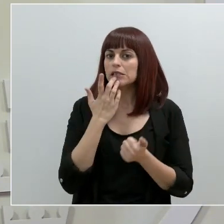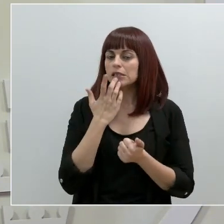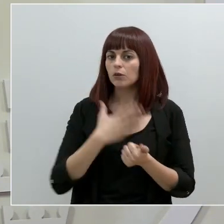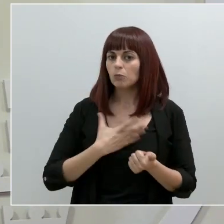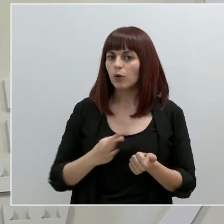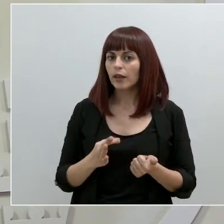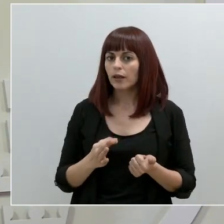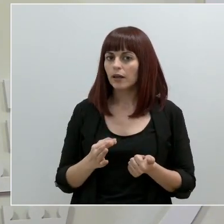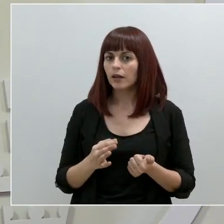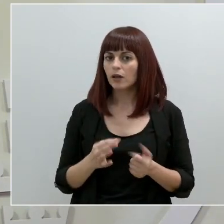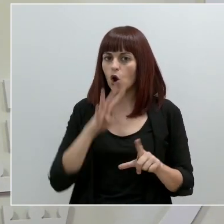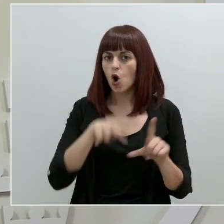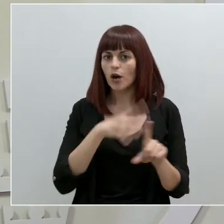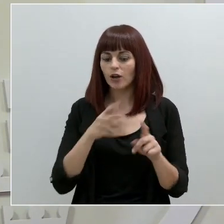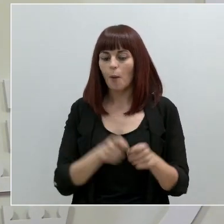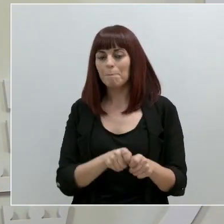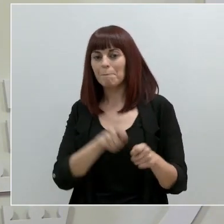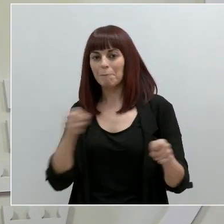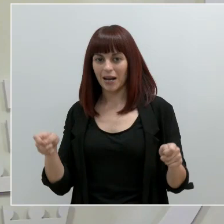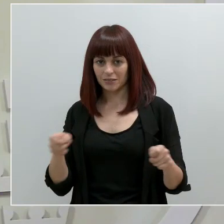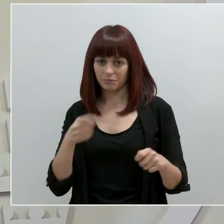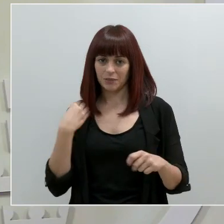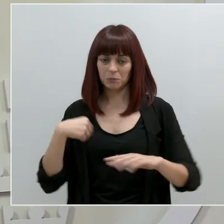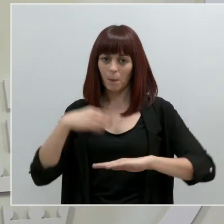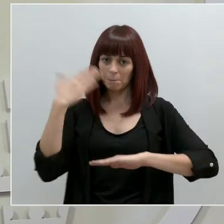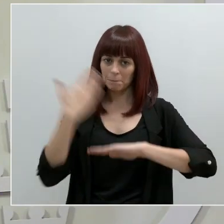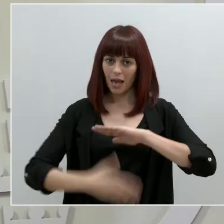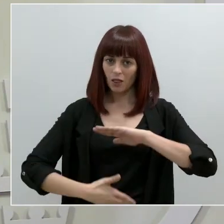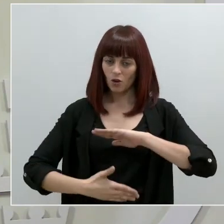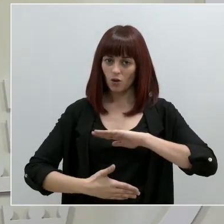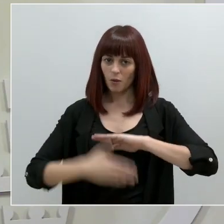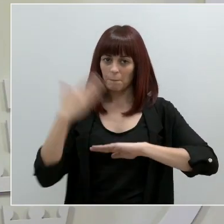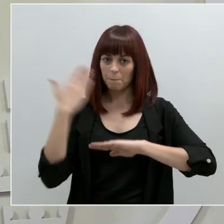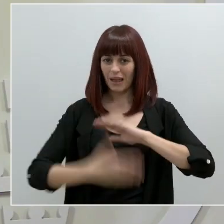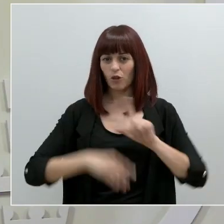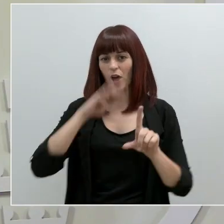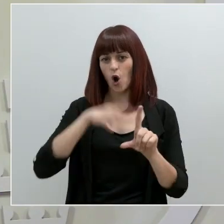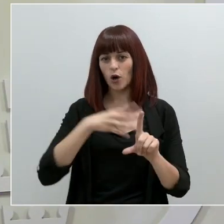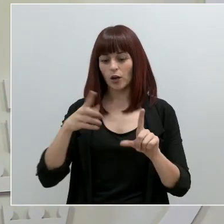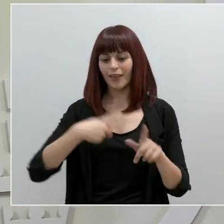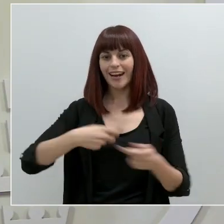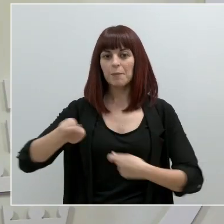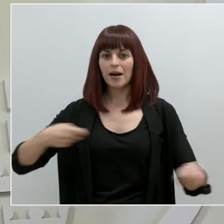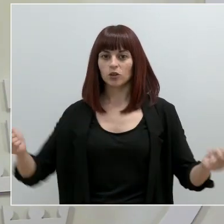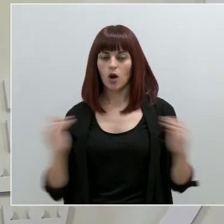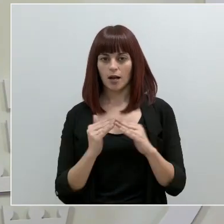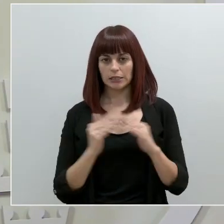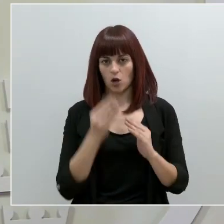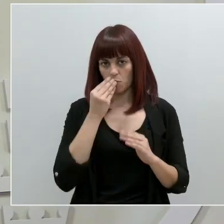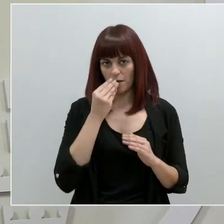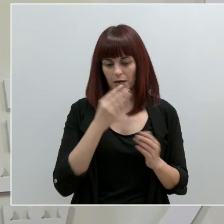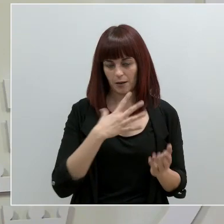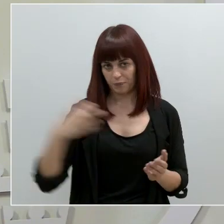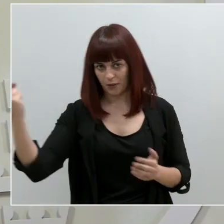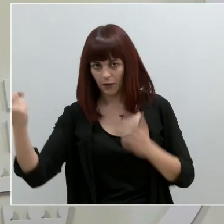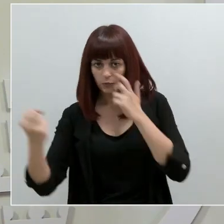podría articular esa ampliación del plazo del horario de reparto o no. O sea, que en cuanto tengamos el informe